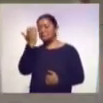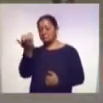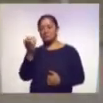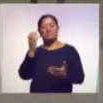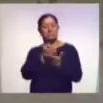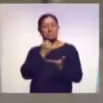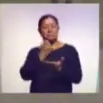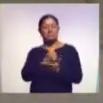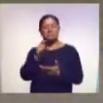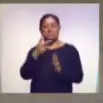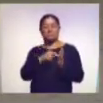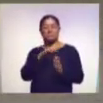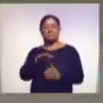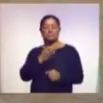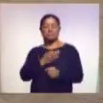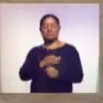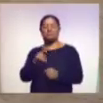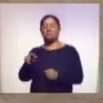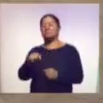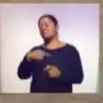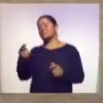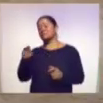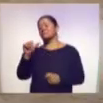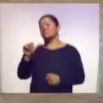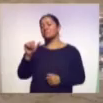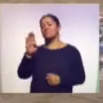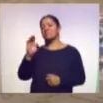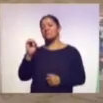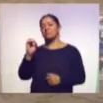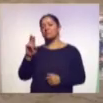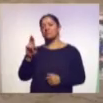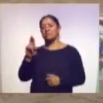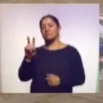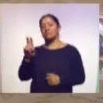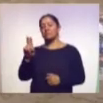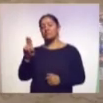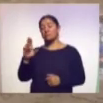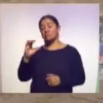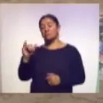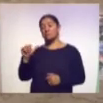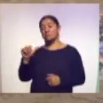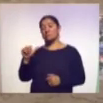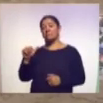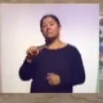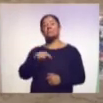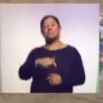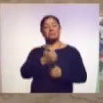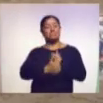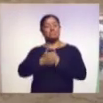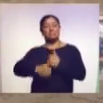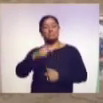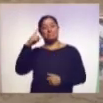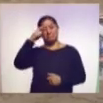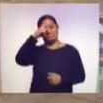ante Borussia en partido pendiente. Va a ser un partido complicado y yo siento, le decía al profe Saúl, que va a ser el parteaguas para